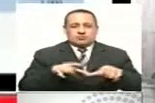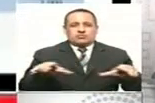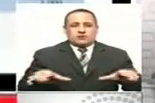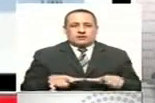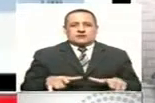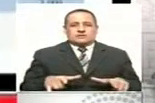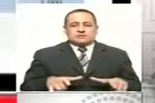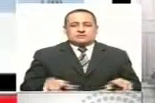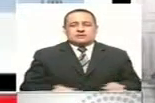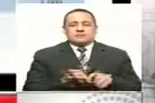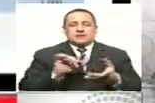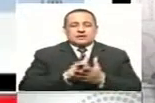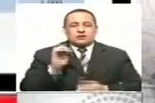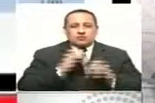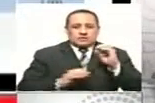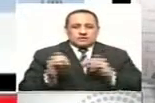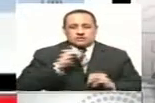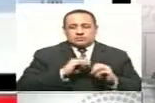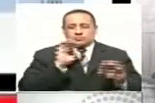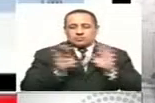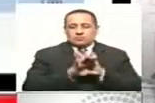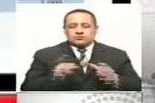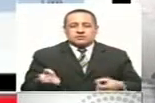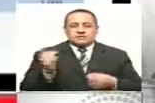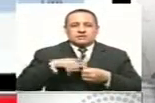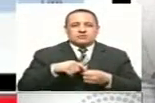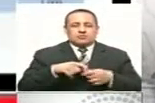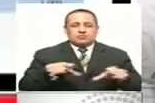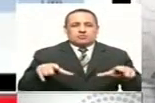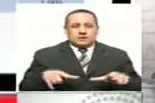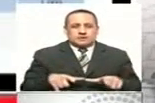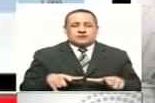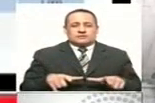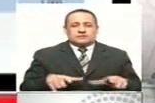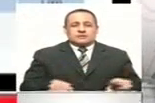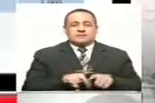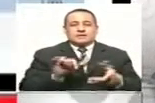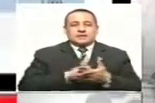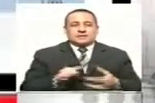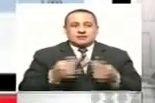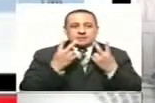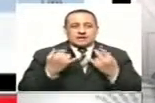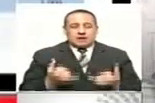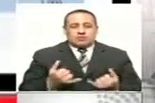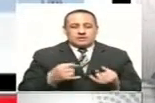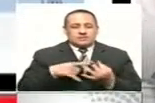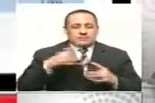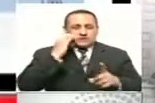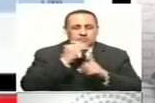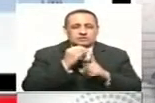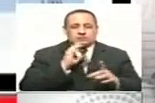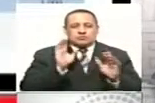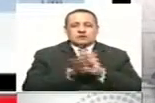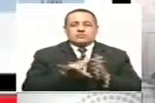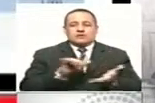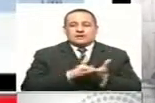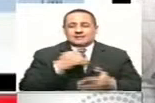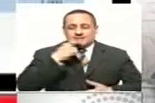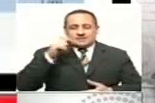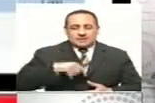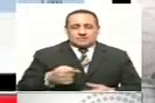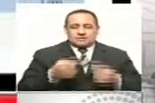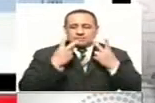sector, organización, su incorporación al mercado. Y hay uno de los objetivos que seguro